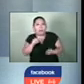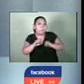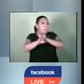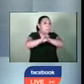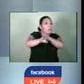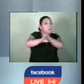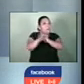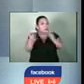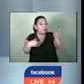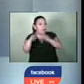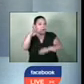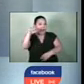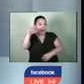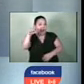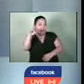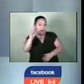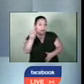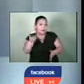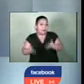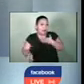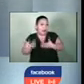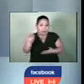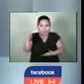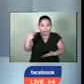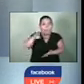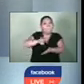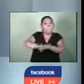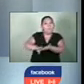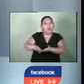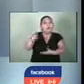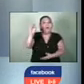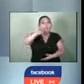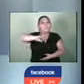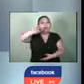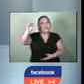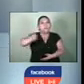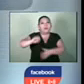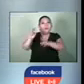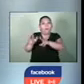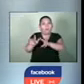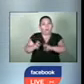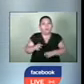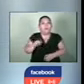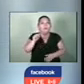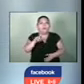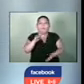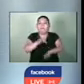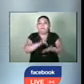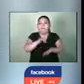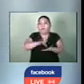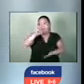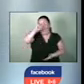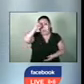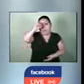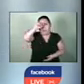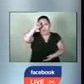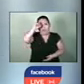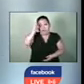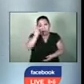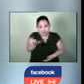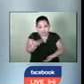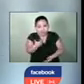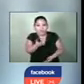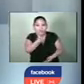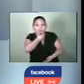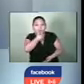quienes buscan una beca, a quienes podrían exigir el pago de un porcentaje de la misma para robar el dinero. Estafas laborales, con la intención de pedir